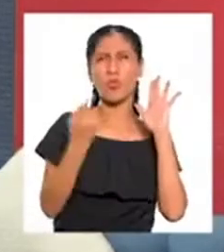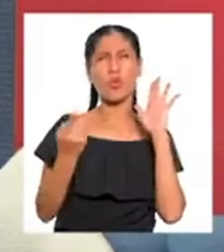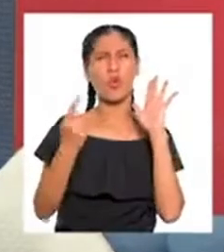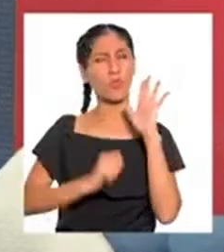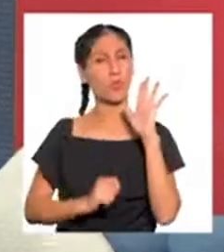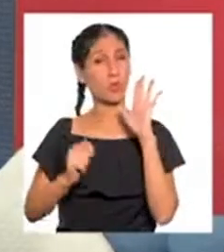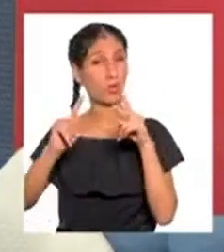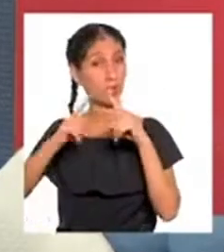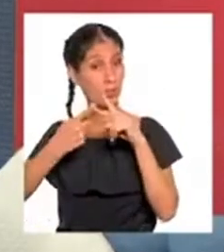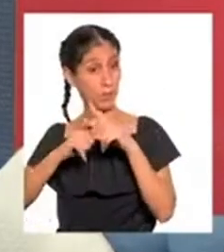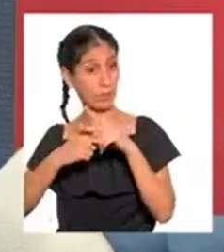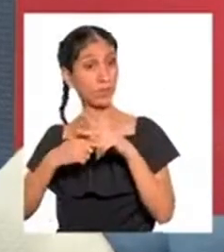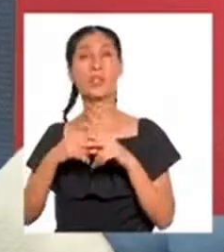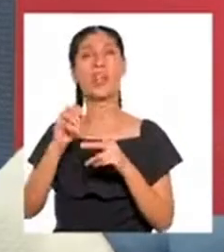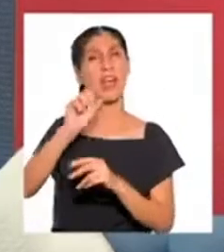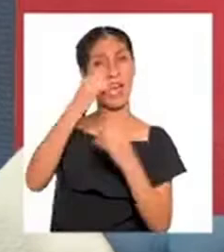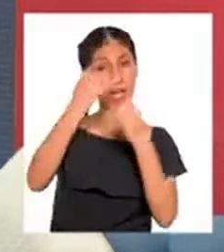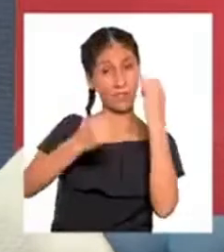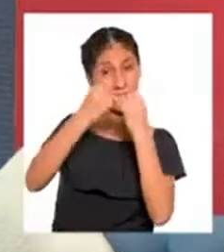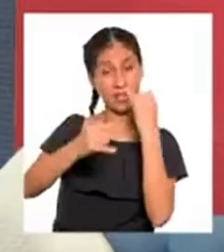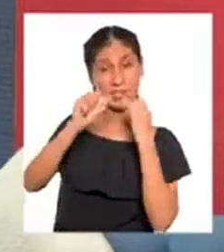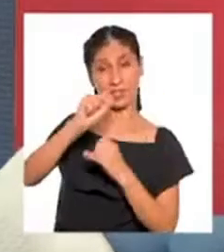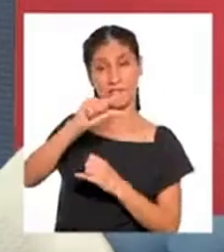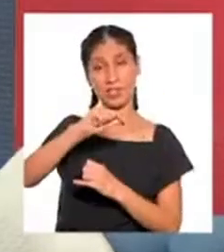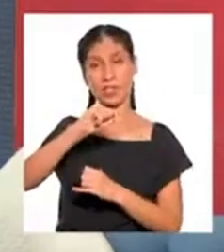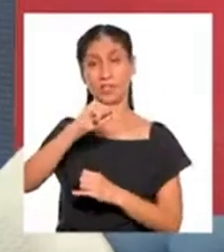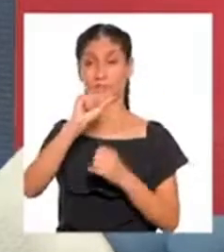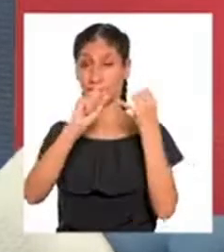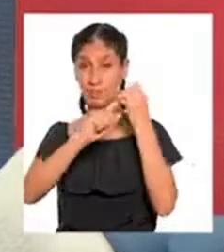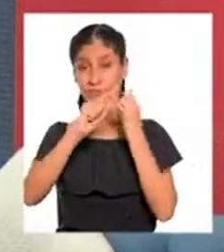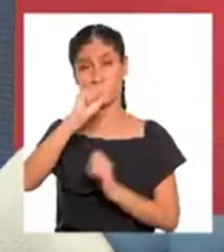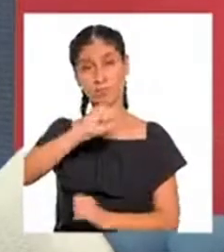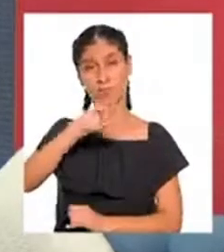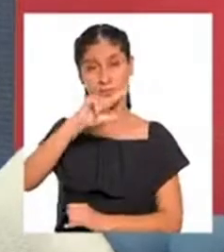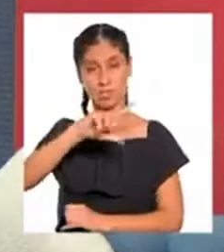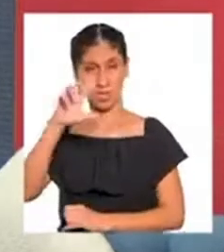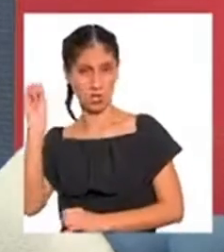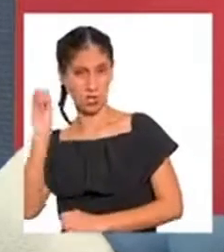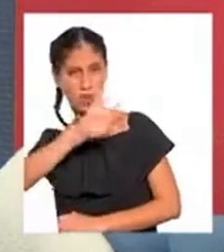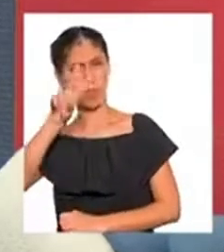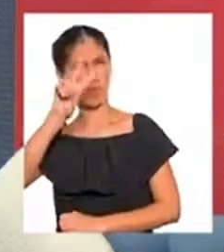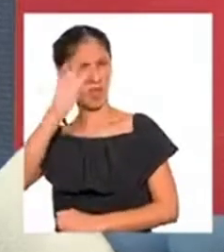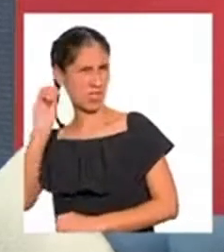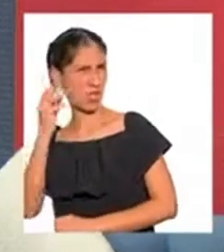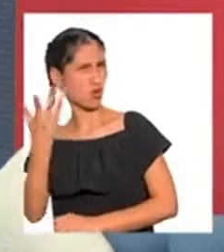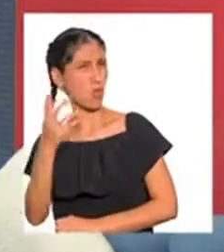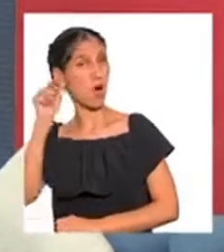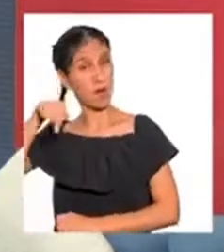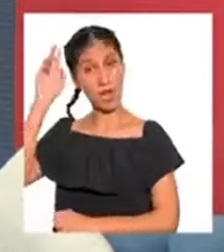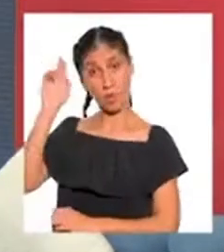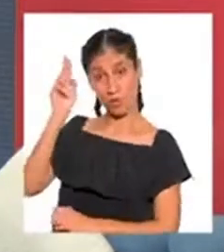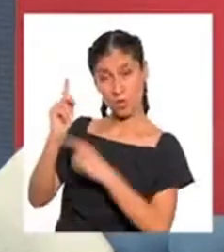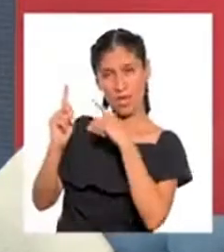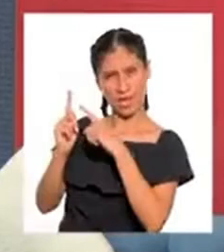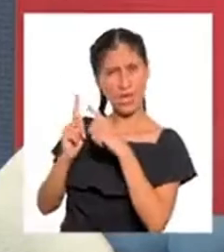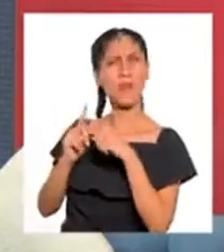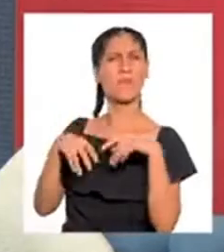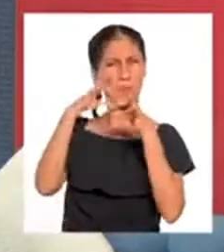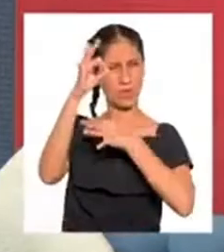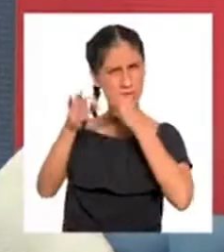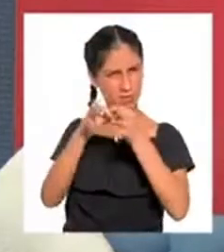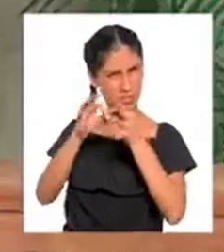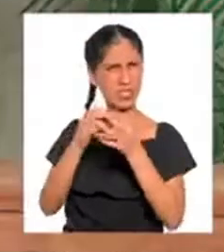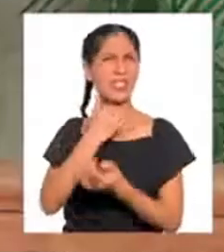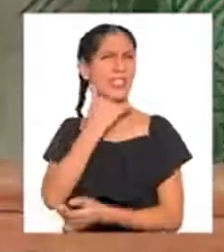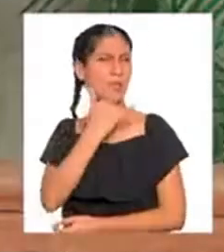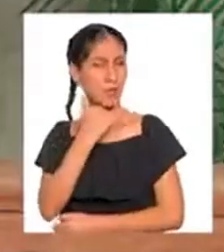crisis sanitarias de finales del siglo XX, llamemos al profesor para que nos comparta algunas fuentes y reflexiones sobre la crisis de finales del siglo